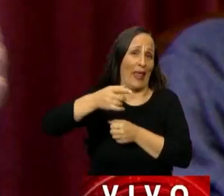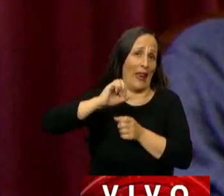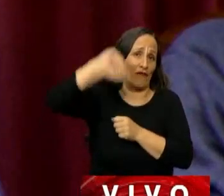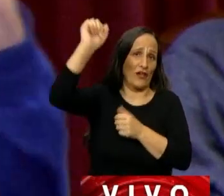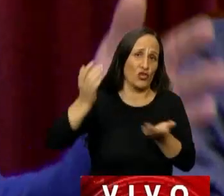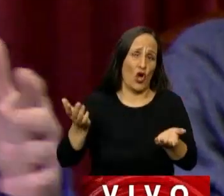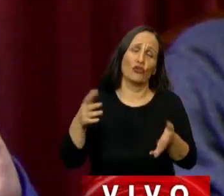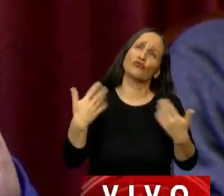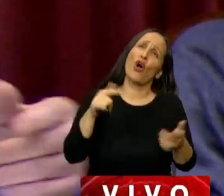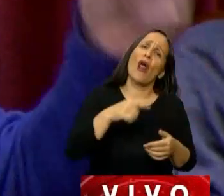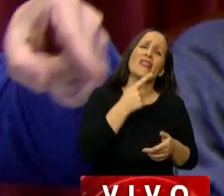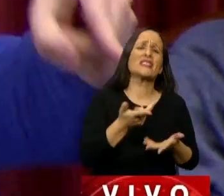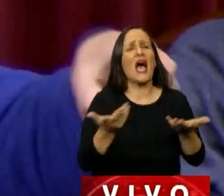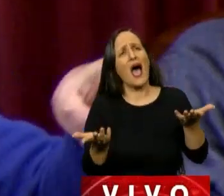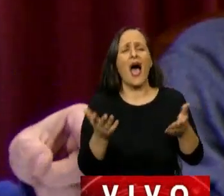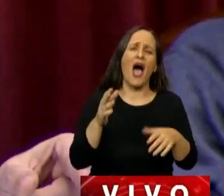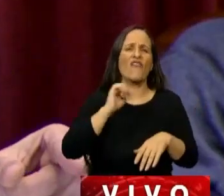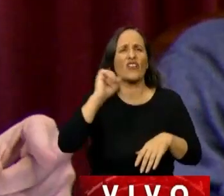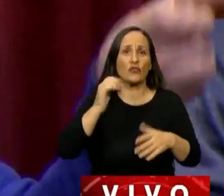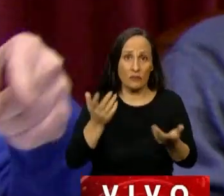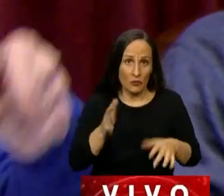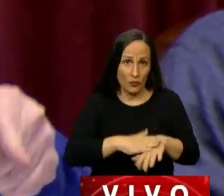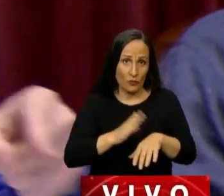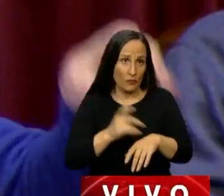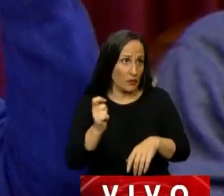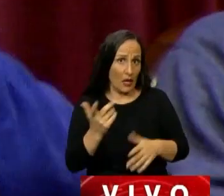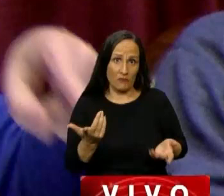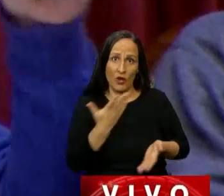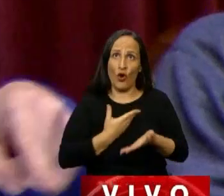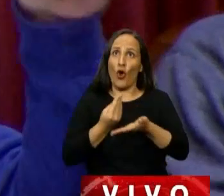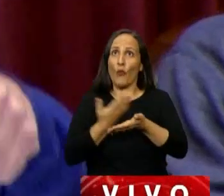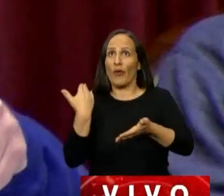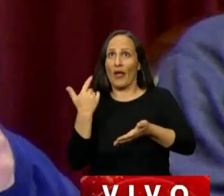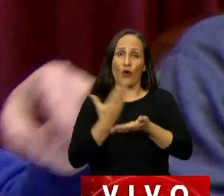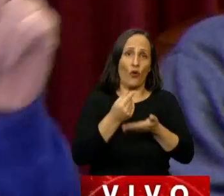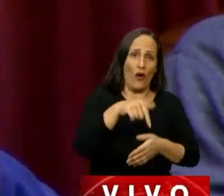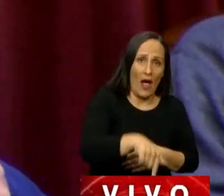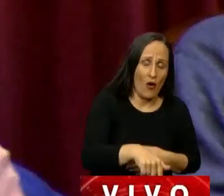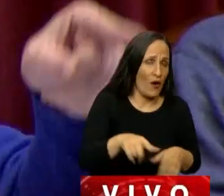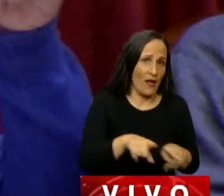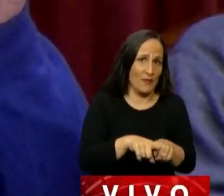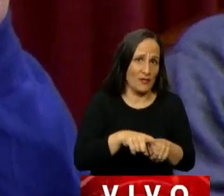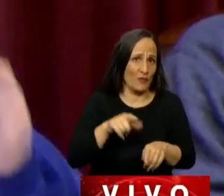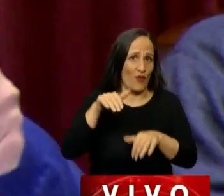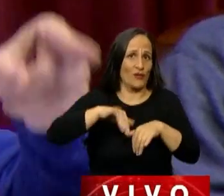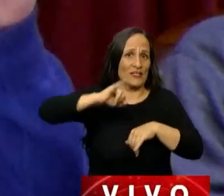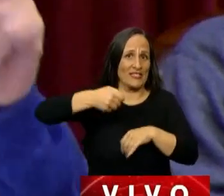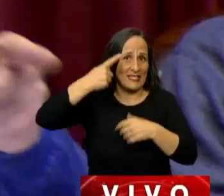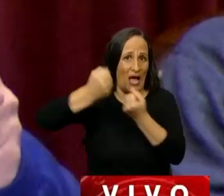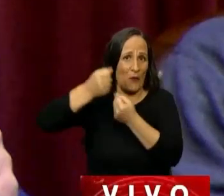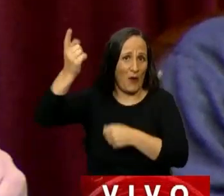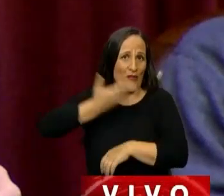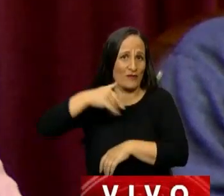ahora vienen a hablar el problema de la inflación, pero son responsables, porque han gobernado y porque ahora han votado este acuerdo, que además es una entrega